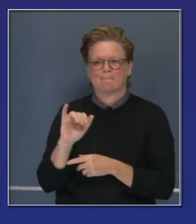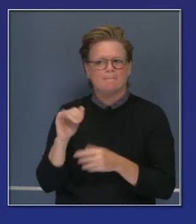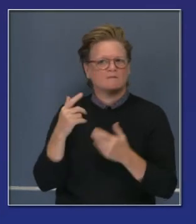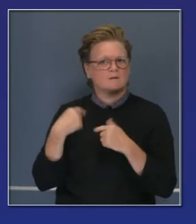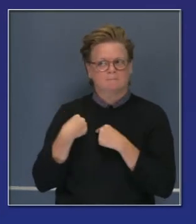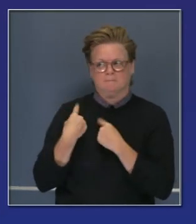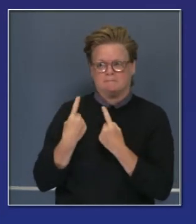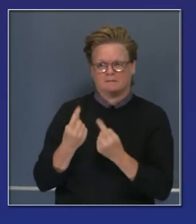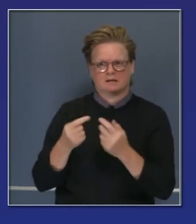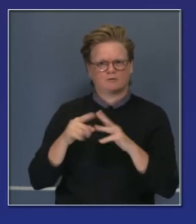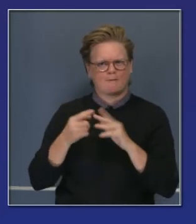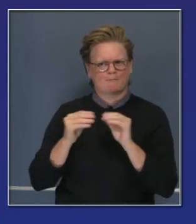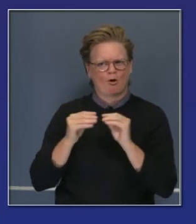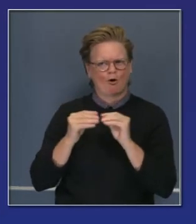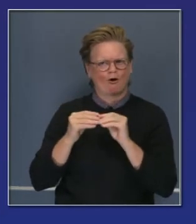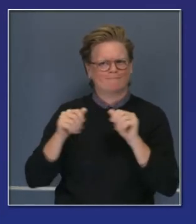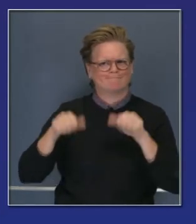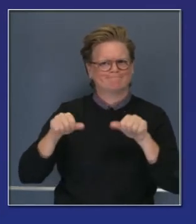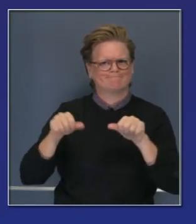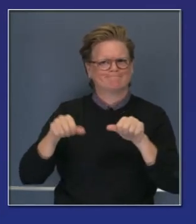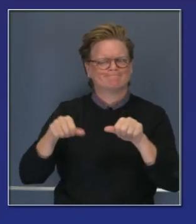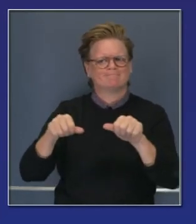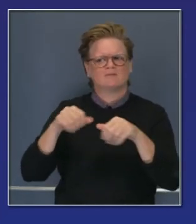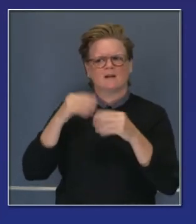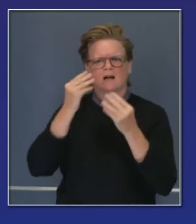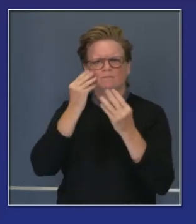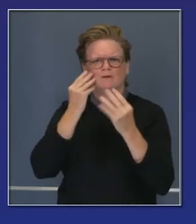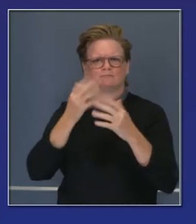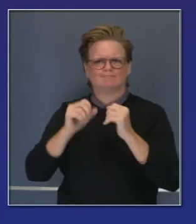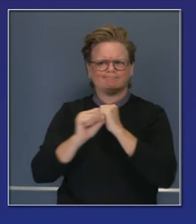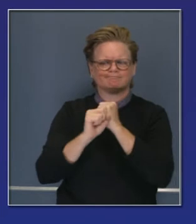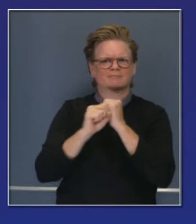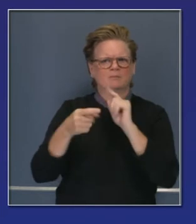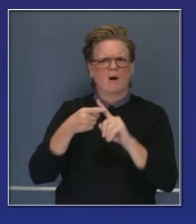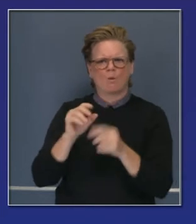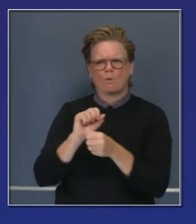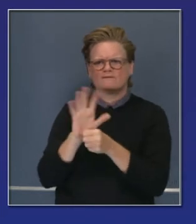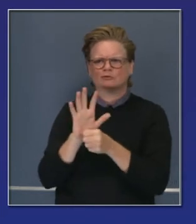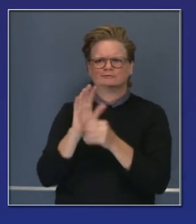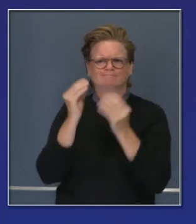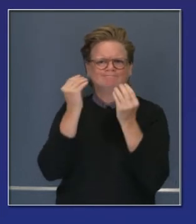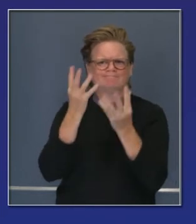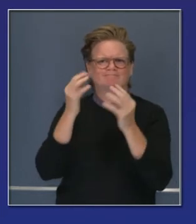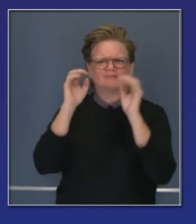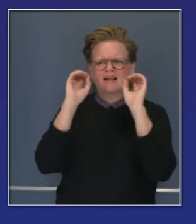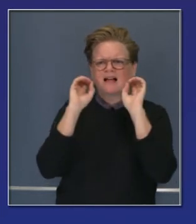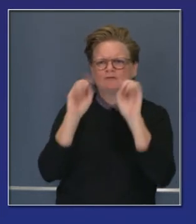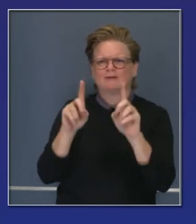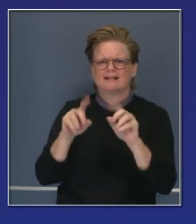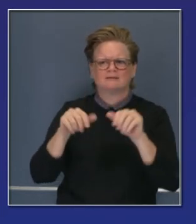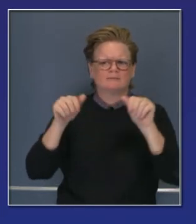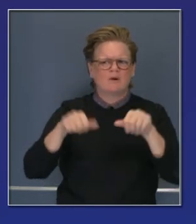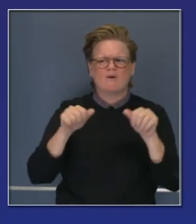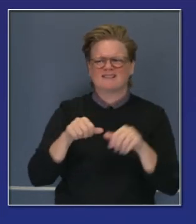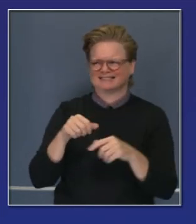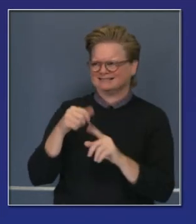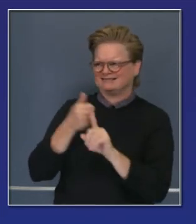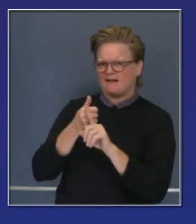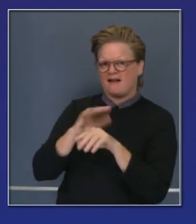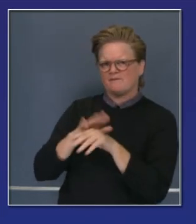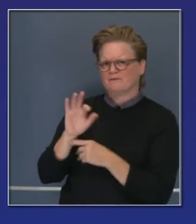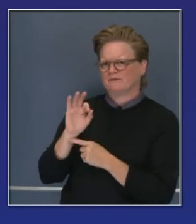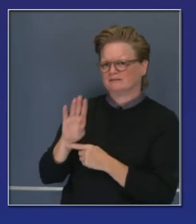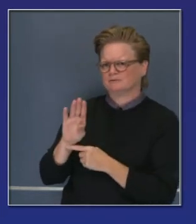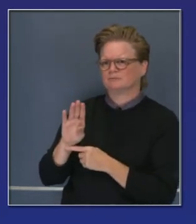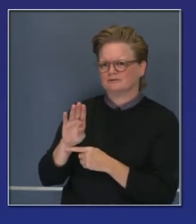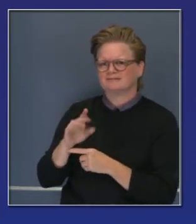están proporcionando más información, pero con una etiqueta más explícita, indicando cuáles son